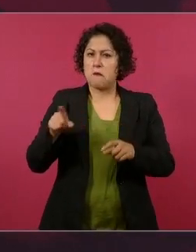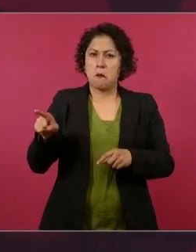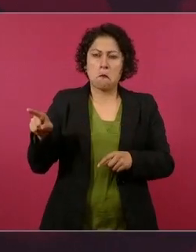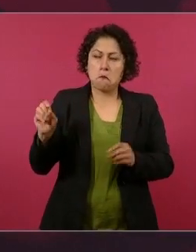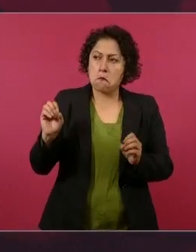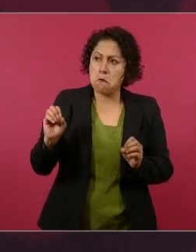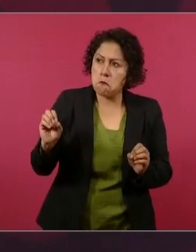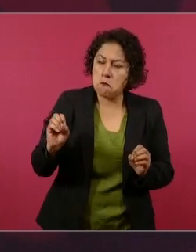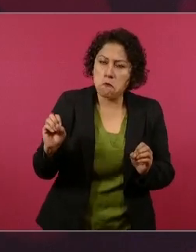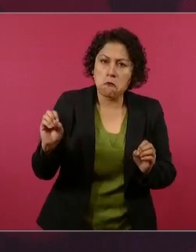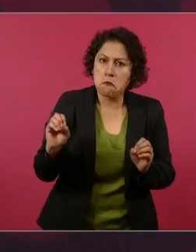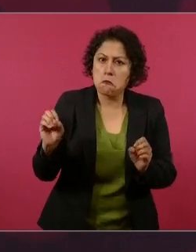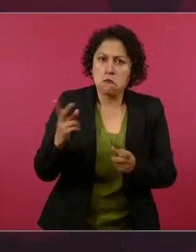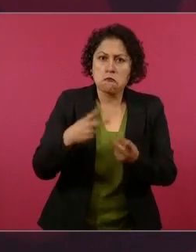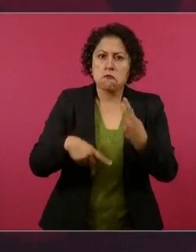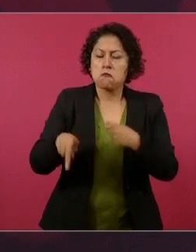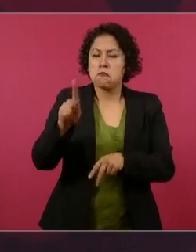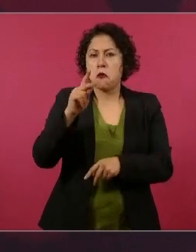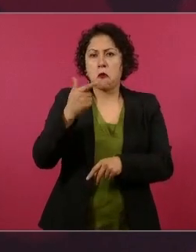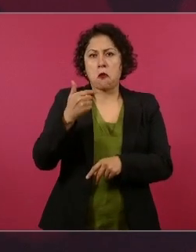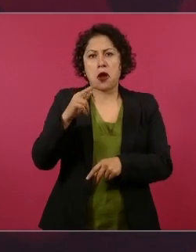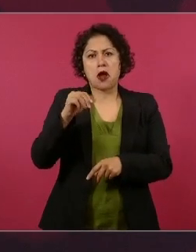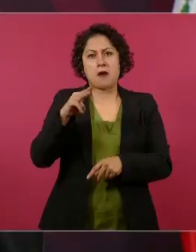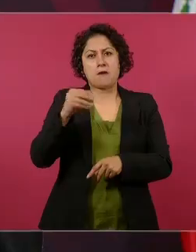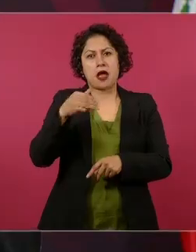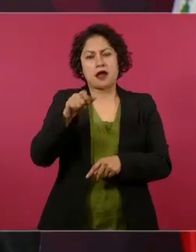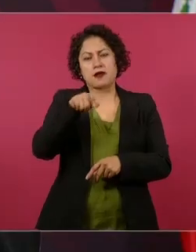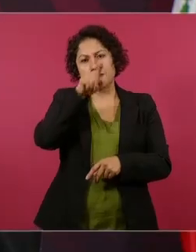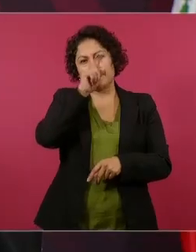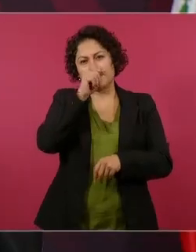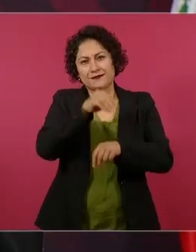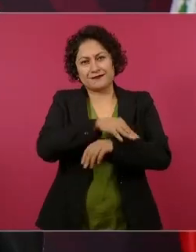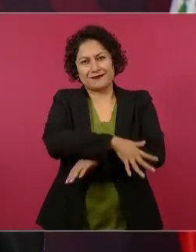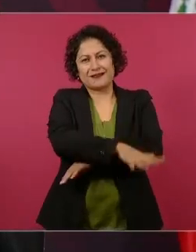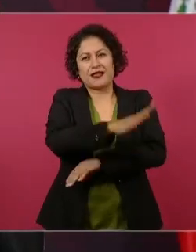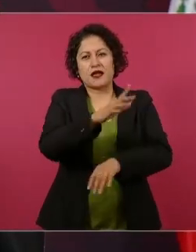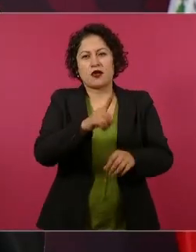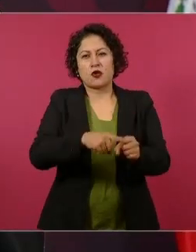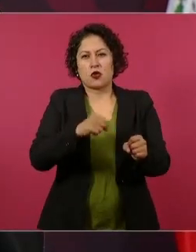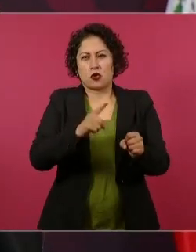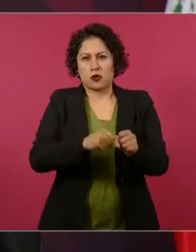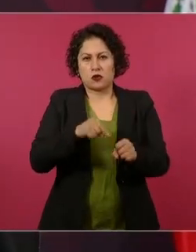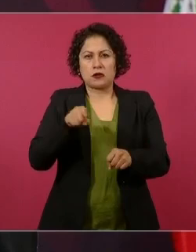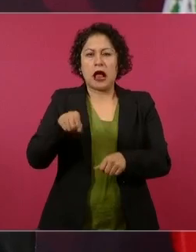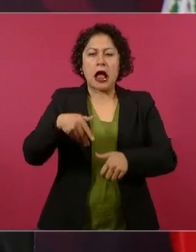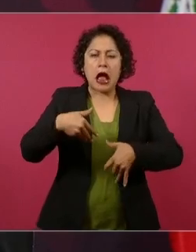algunas en el río Sumacinta, en los límites con Guatemala,